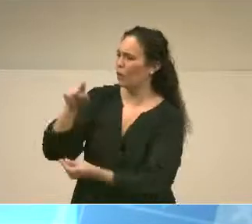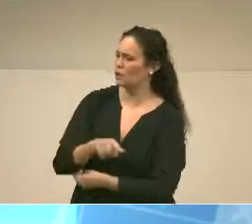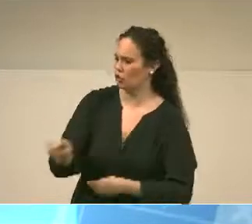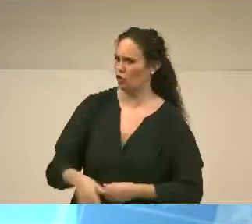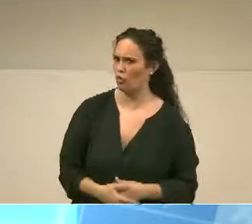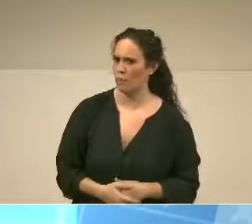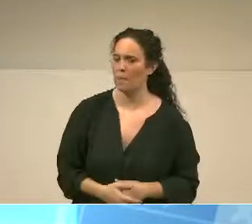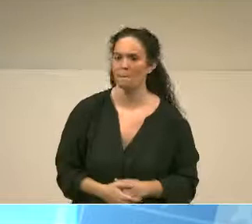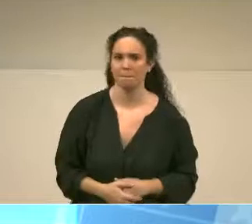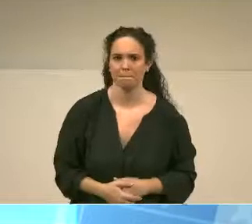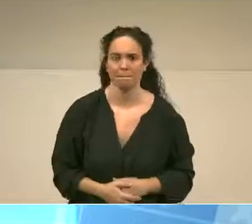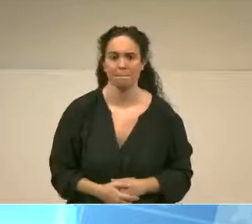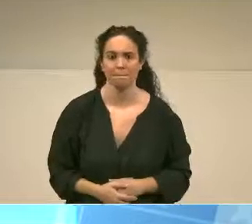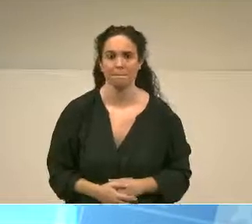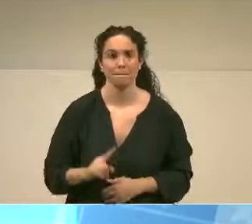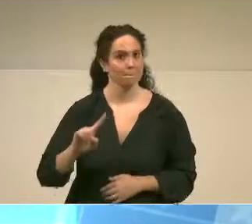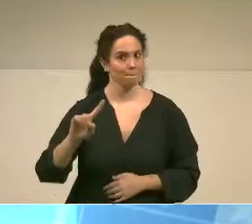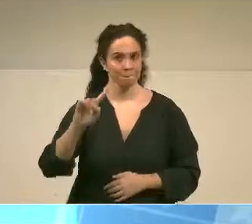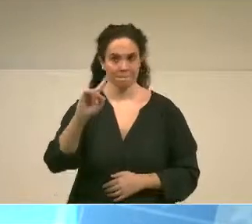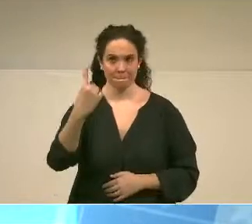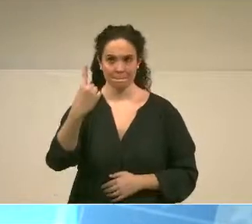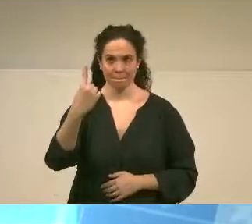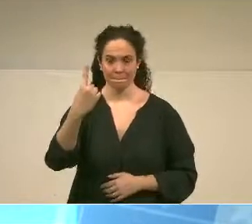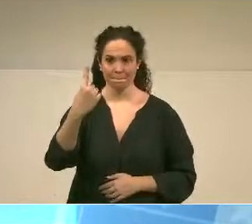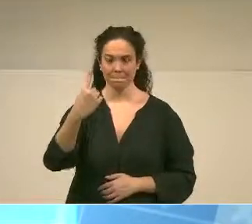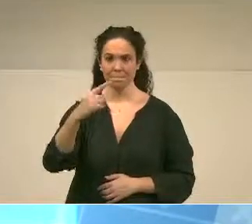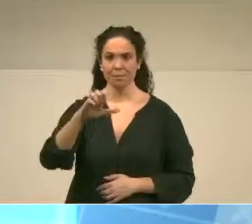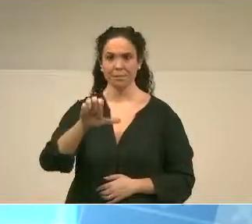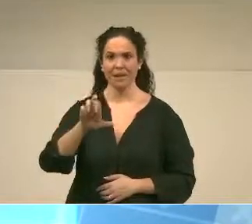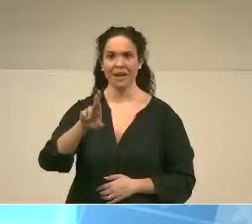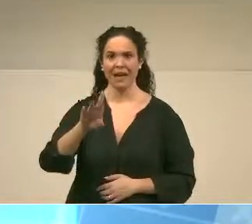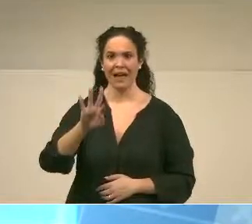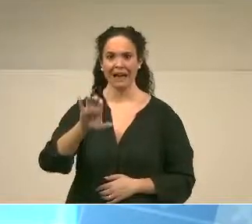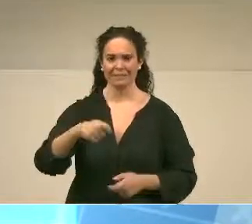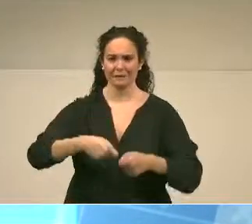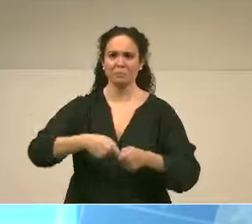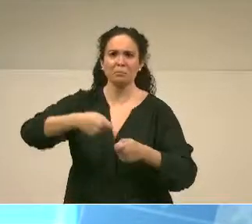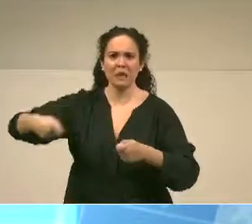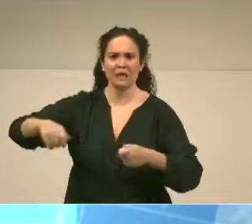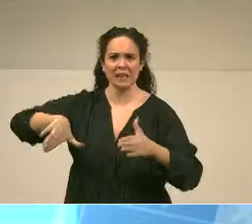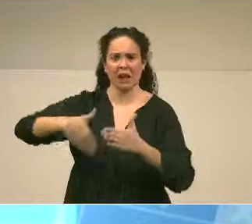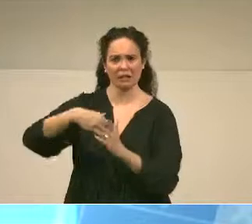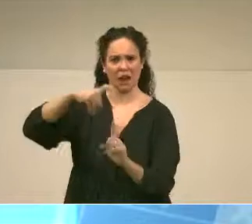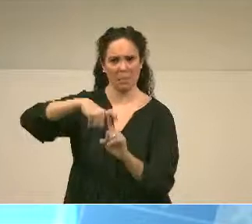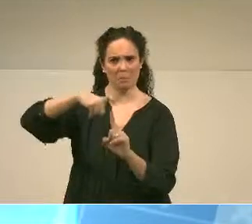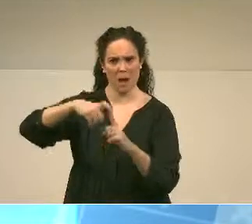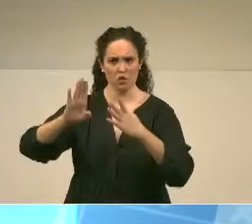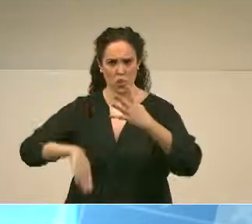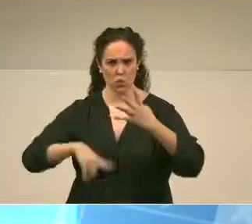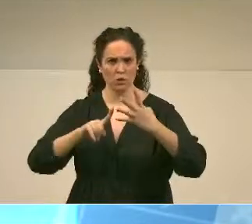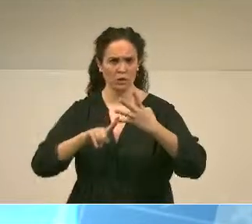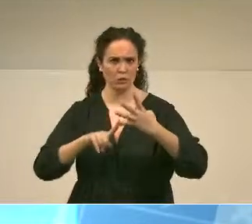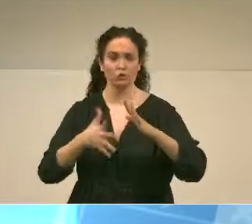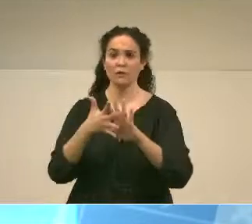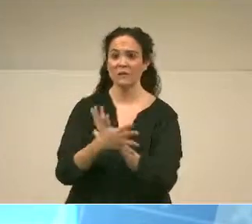Bueno, en primer lugar, señalar que precisamente los ERTEs se han alargado hasta finales de mayo. Por tanto, todavía no estamos en